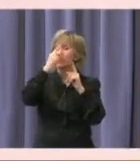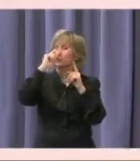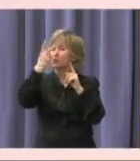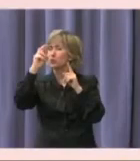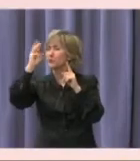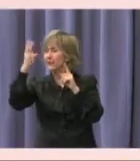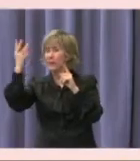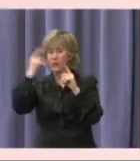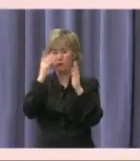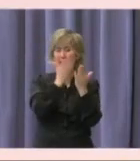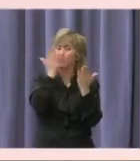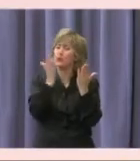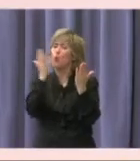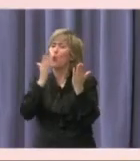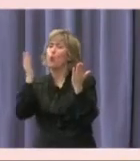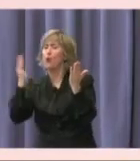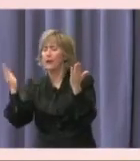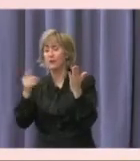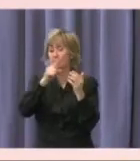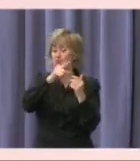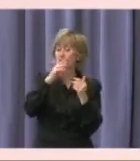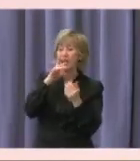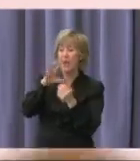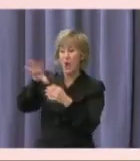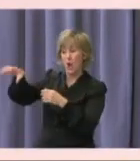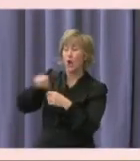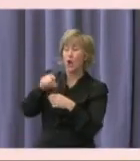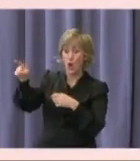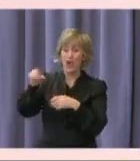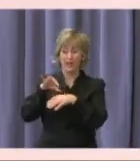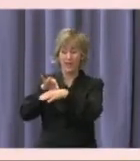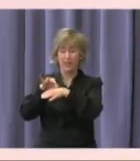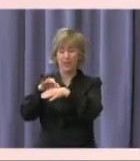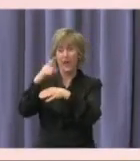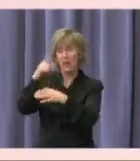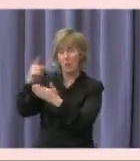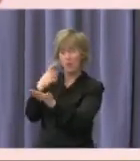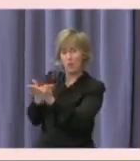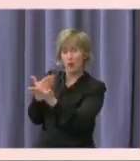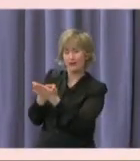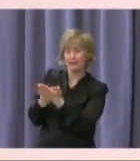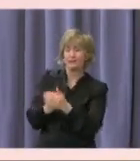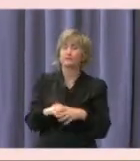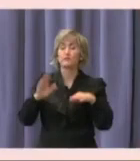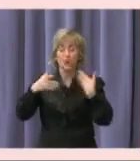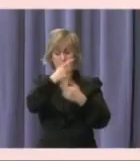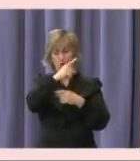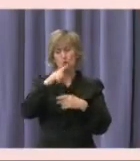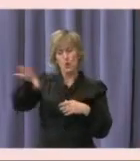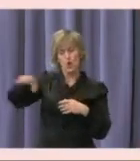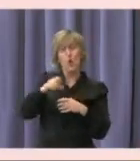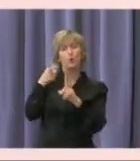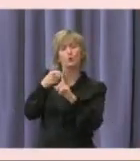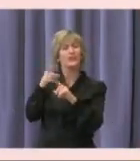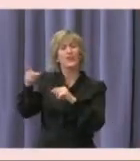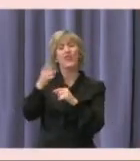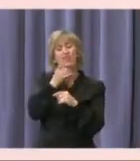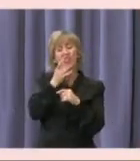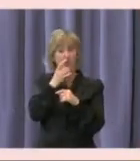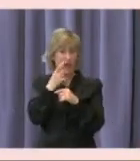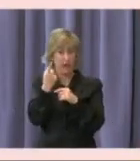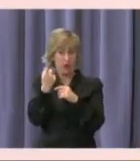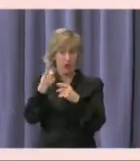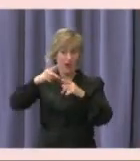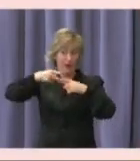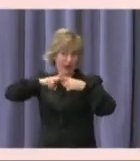como referencia. ¿Por qué? Porque, quiera que no, esto es un trabajo hecho por una lingüista, entonces vamos a utilizar el diccionario como mecanismo, ¿no? Entonces, el chico